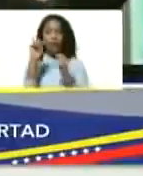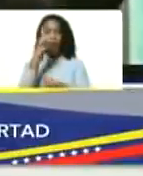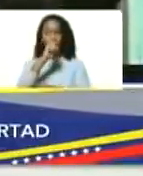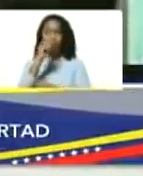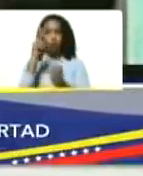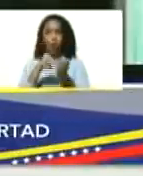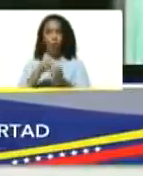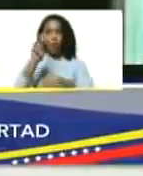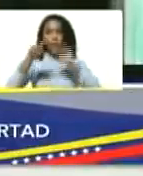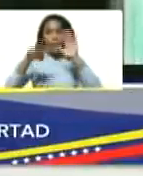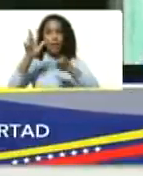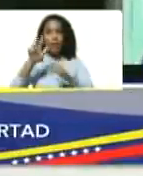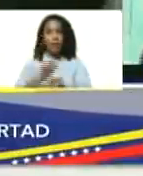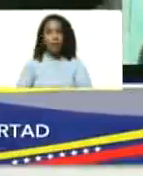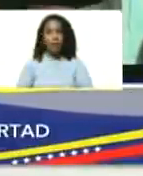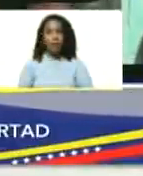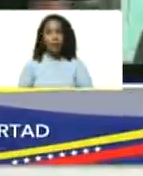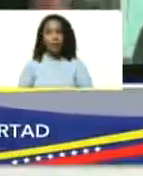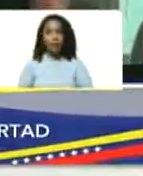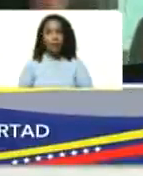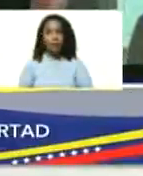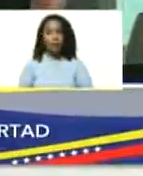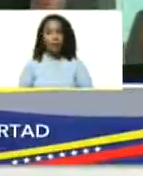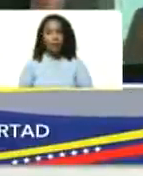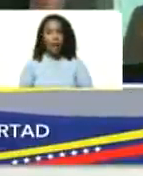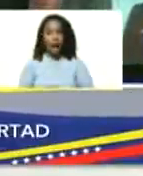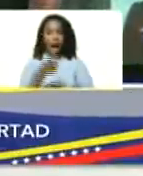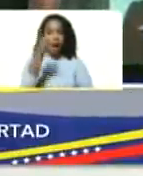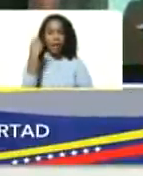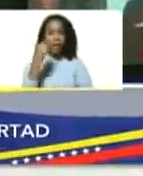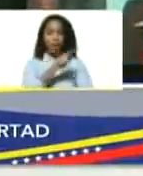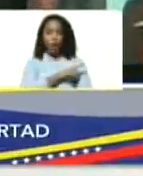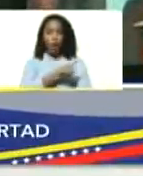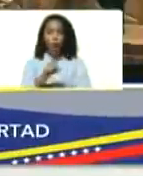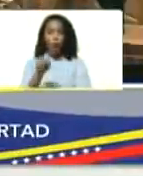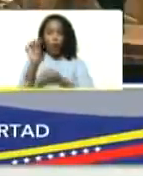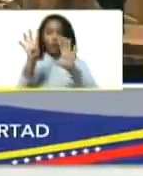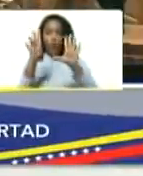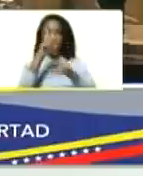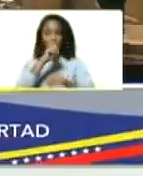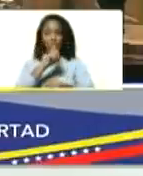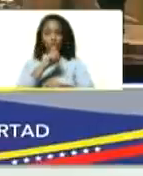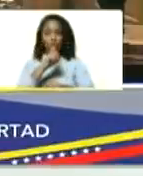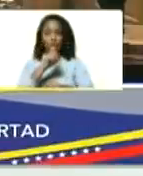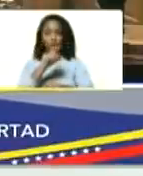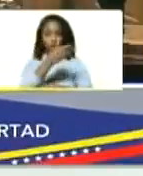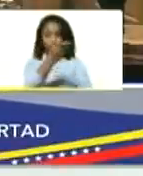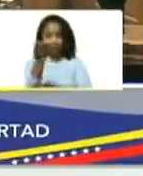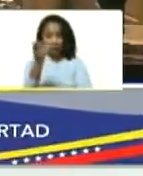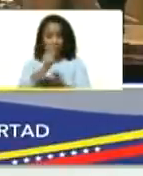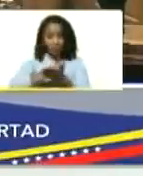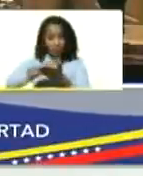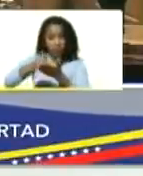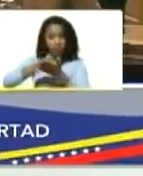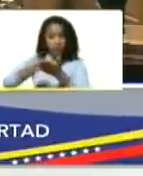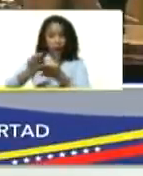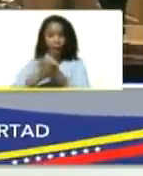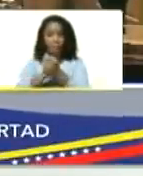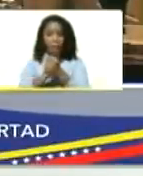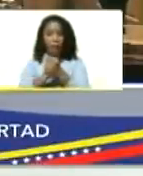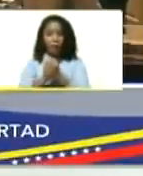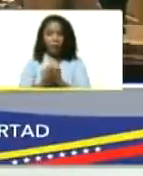año 2013 ayer se cumplieron nueve años tomen nota amigos